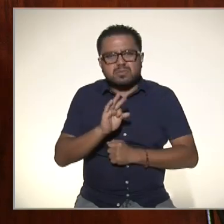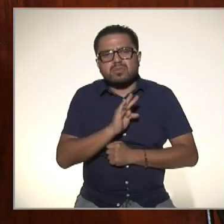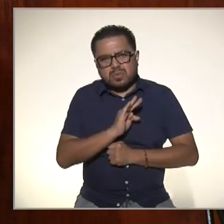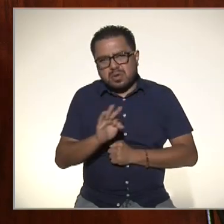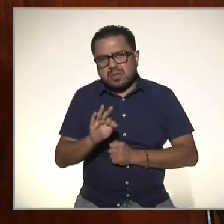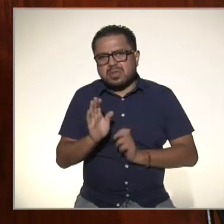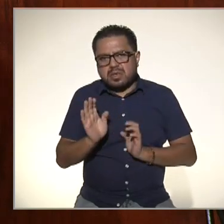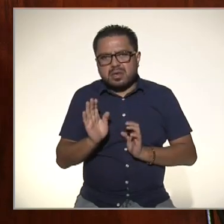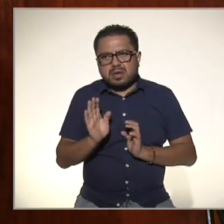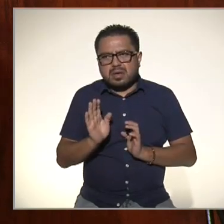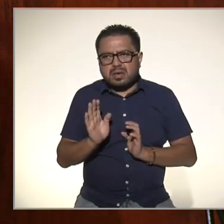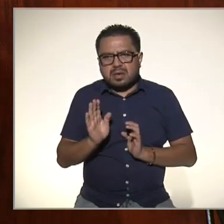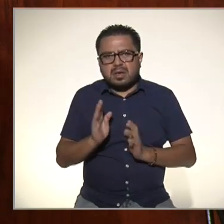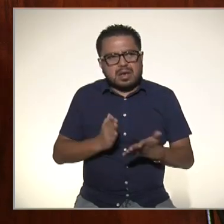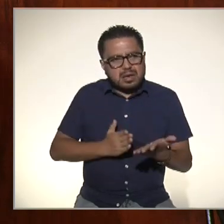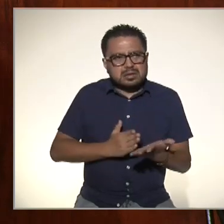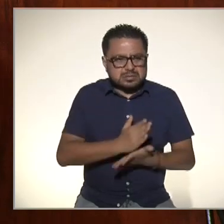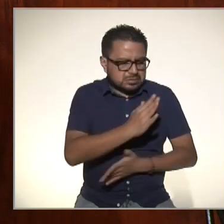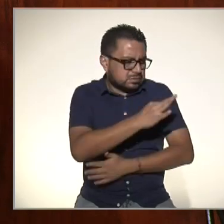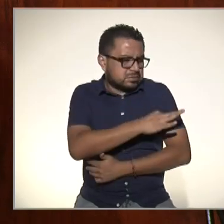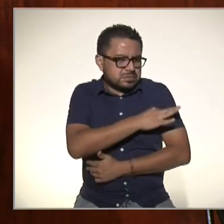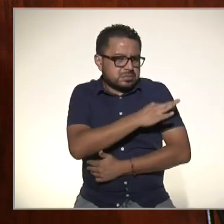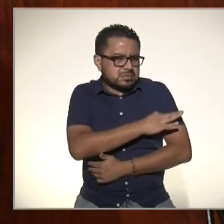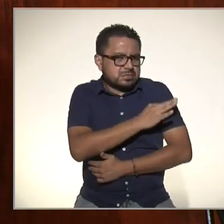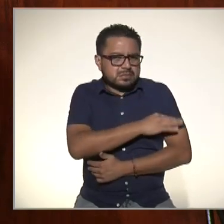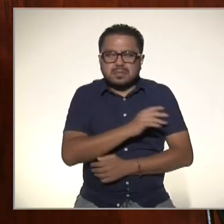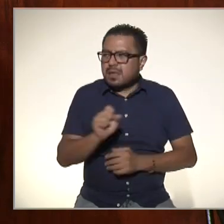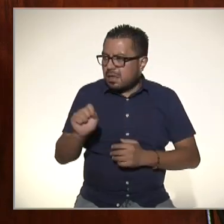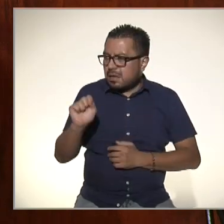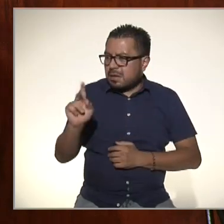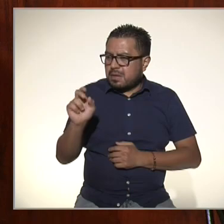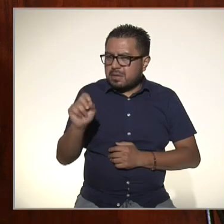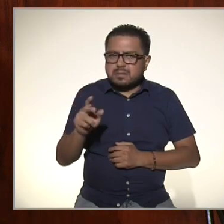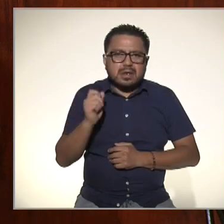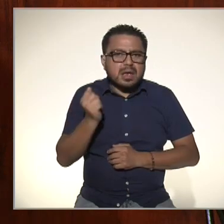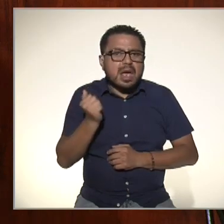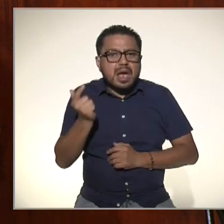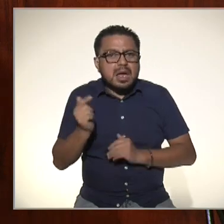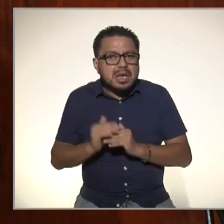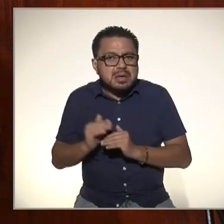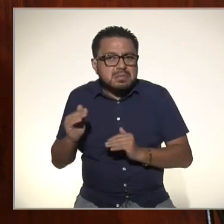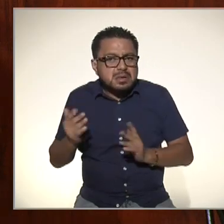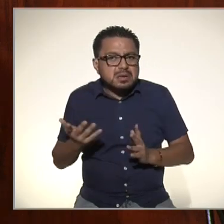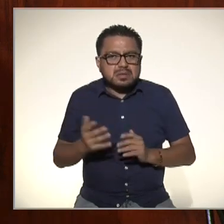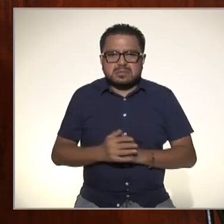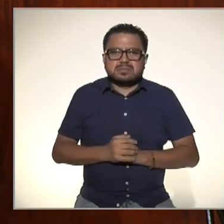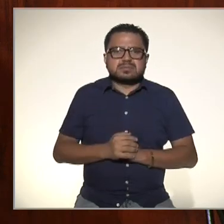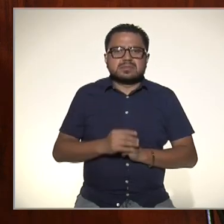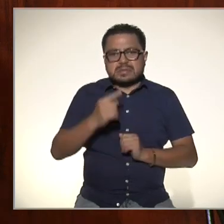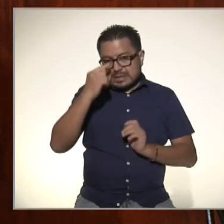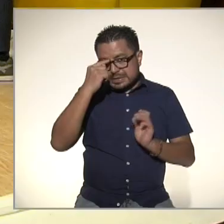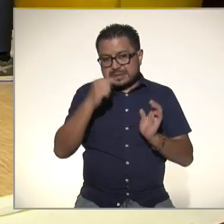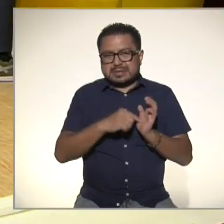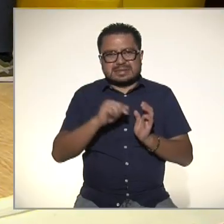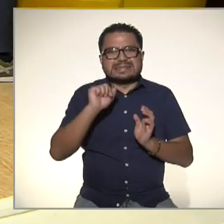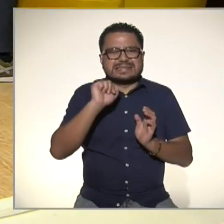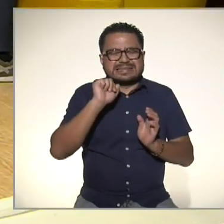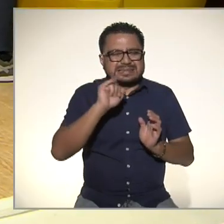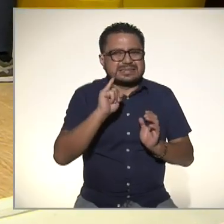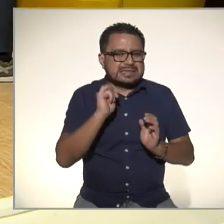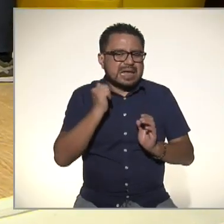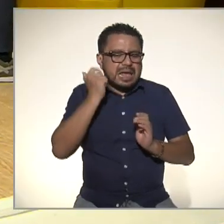posible accesar a una vacuna. Ok. ¿Algo más sobre infecciones de transmisión Sí, sexual? yo creo que aquí algo